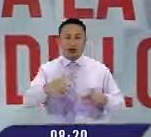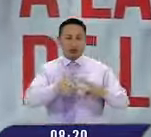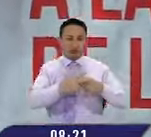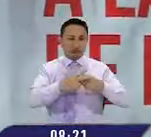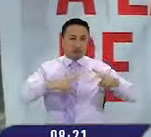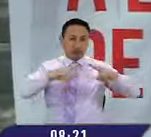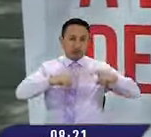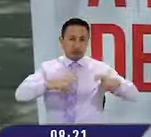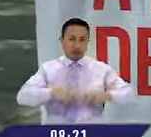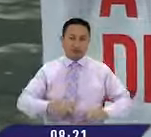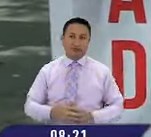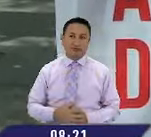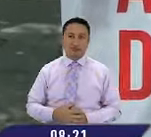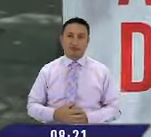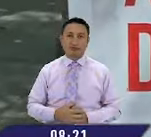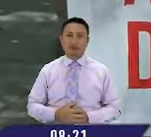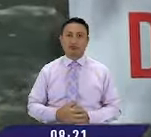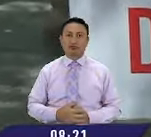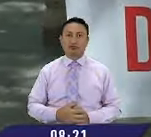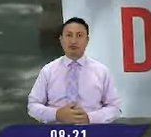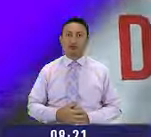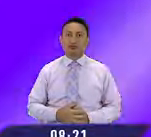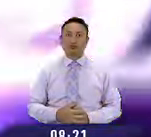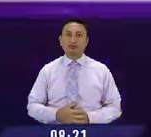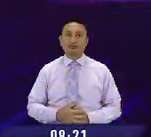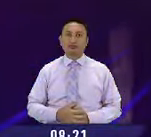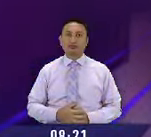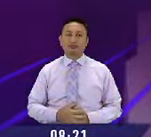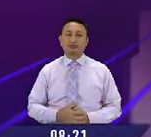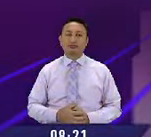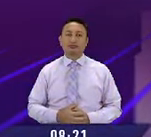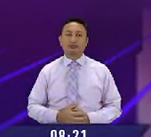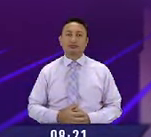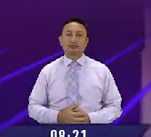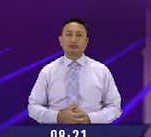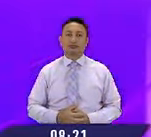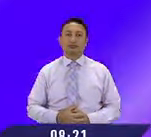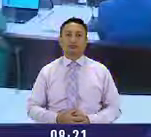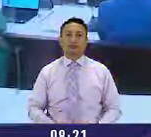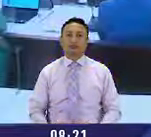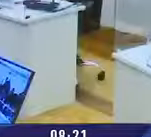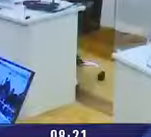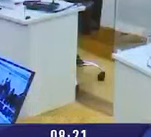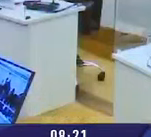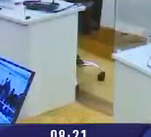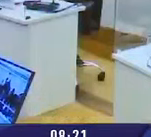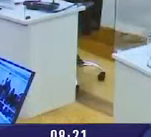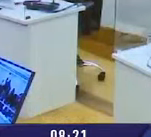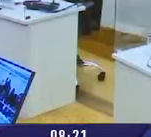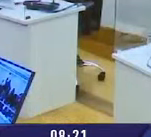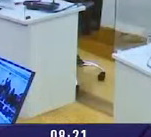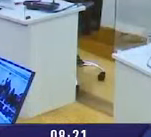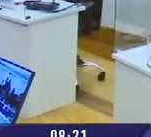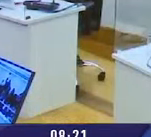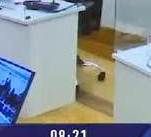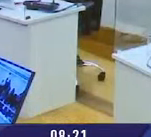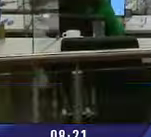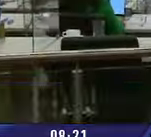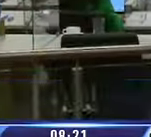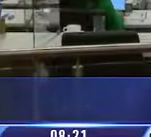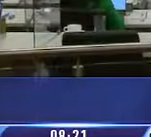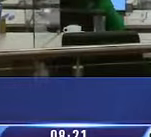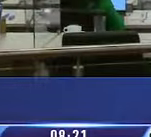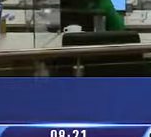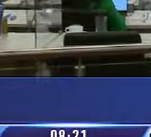investigación. En Quito informó Adriana Rojas. Y al volver le contamos que en Quito se prohíbe la circulación de dos o más personas